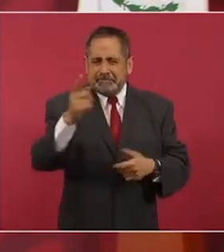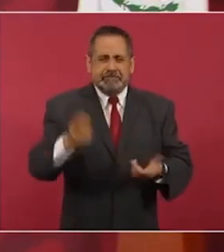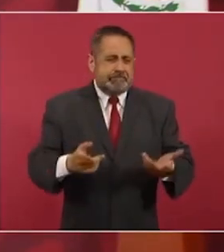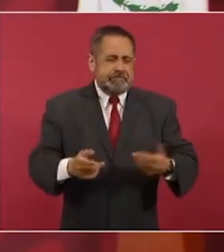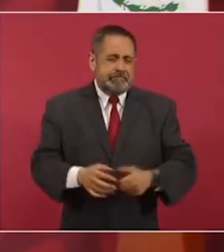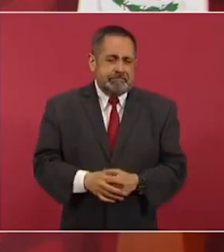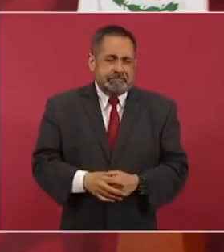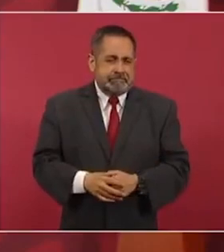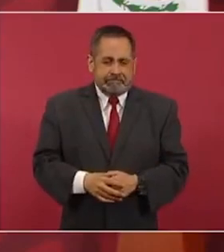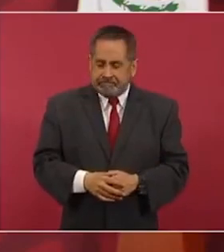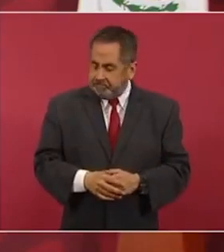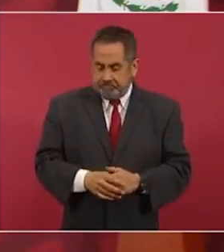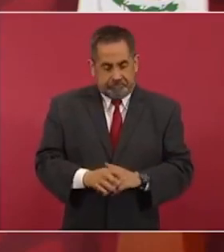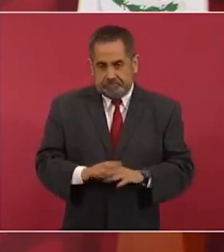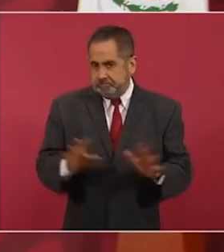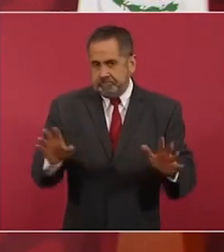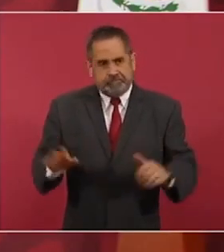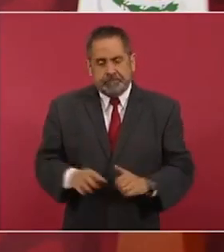no